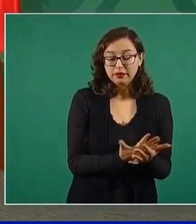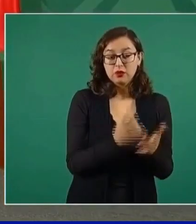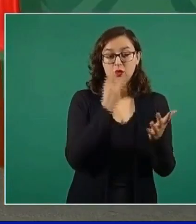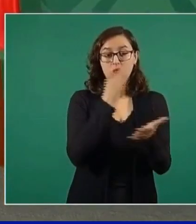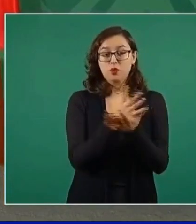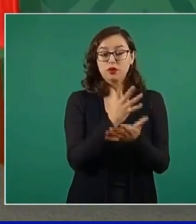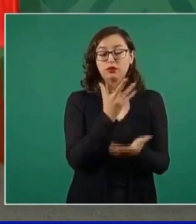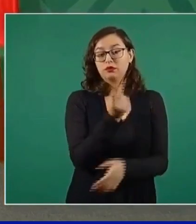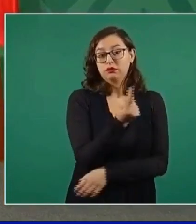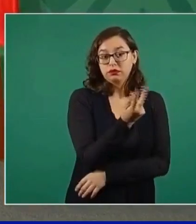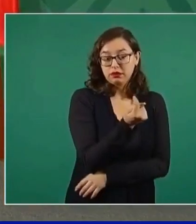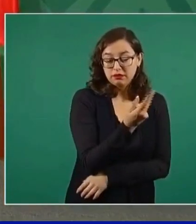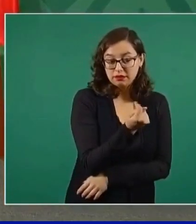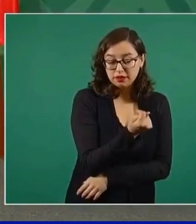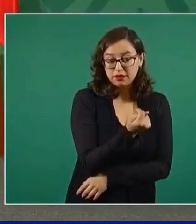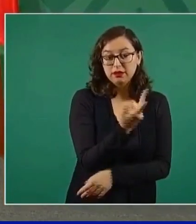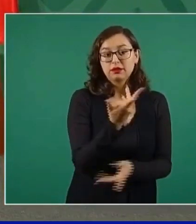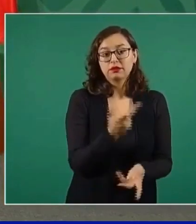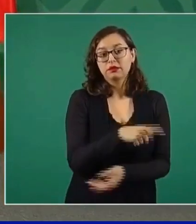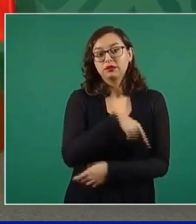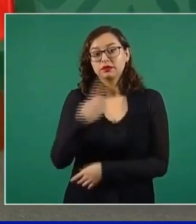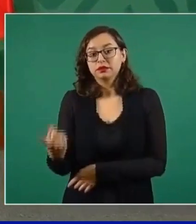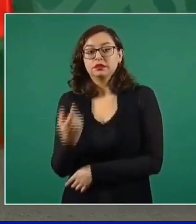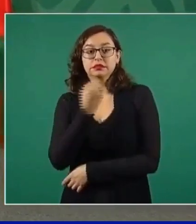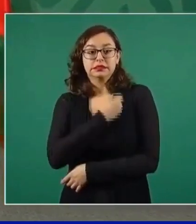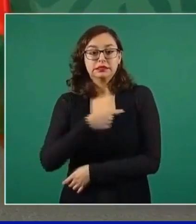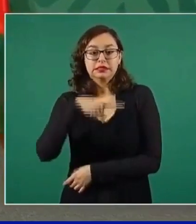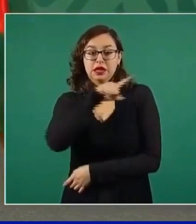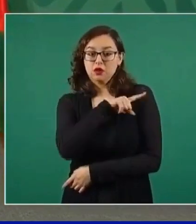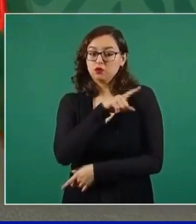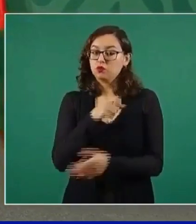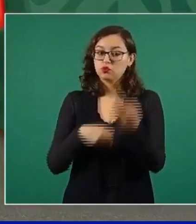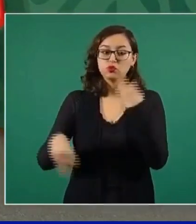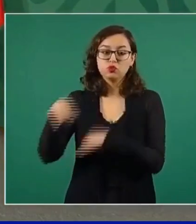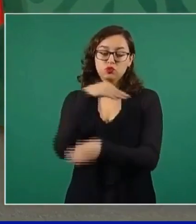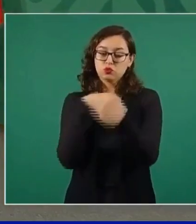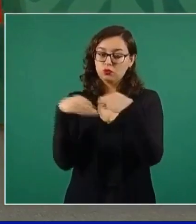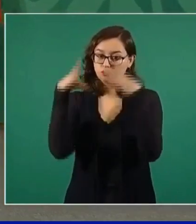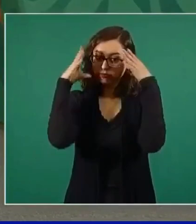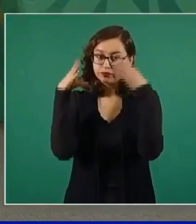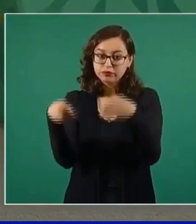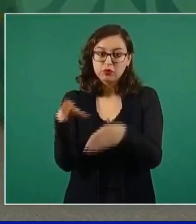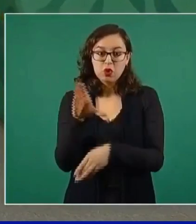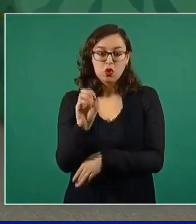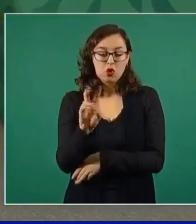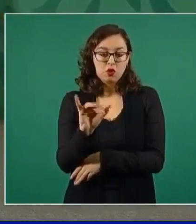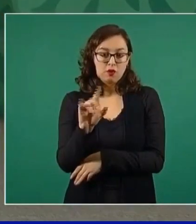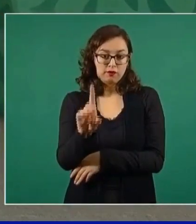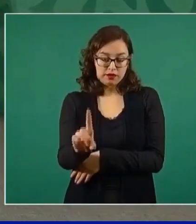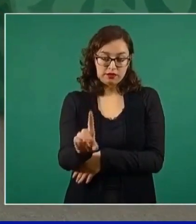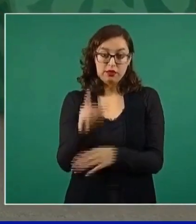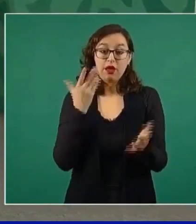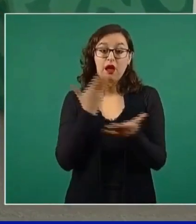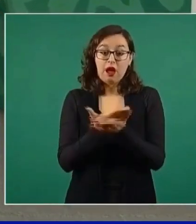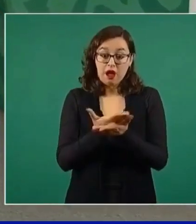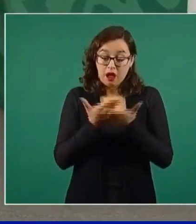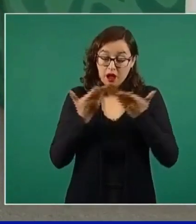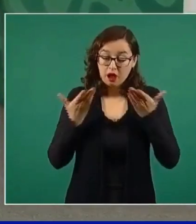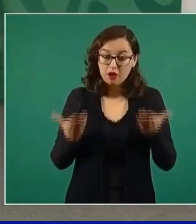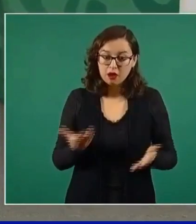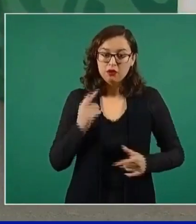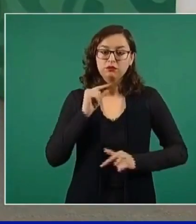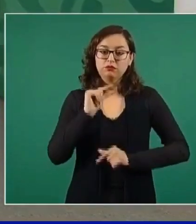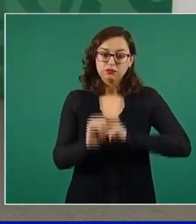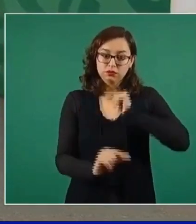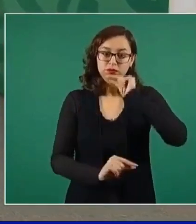distancia, y en el caso de la salud pues todo fue COVID, y ahora poco